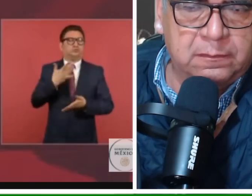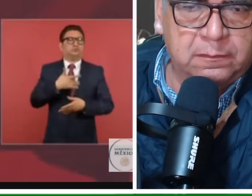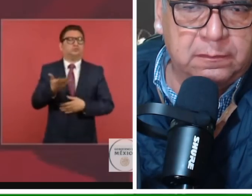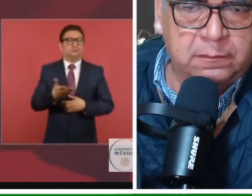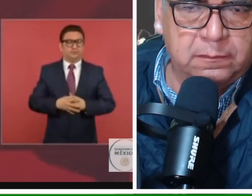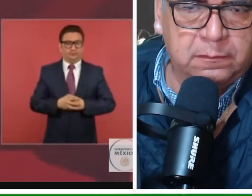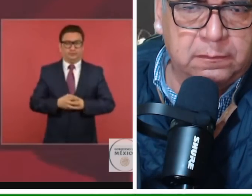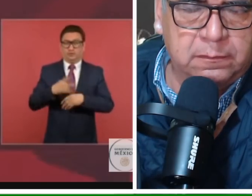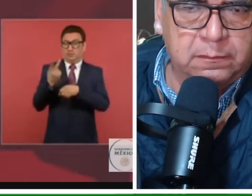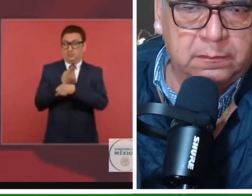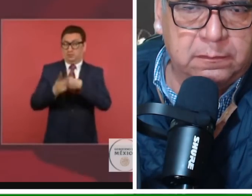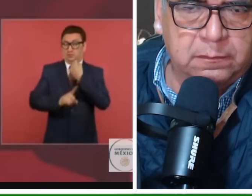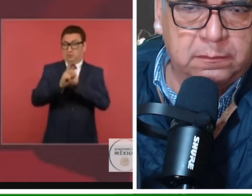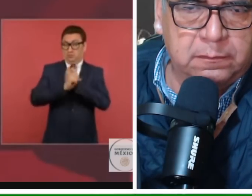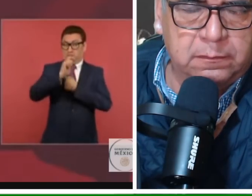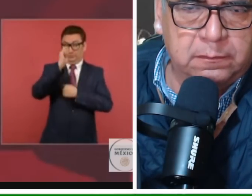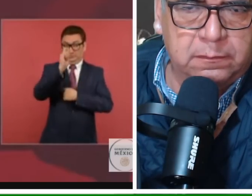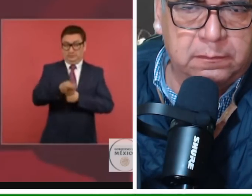que el problema es el chayote,